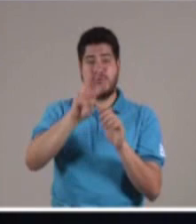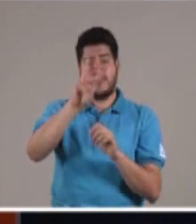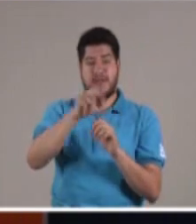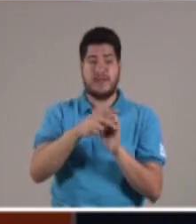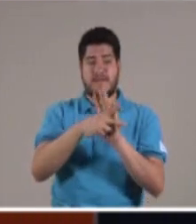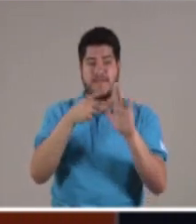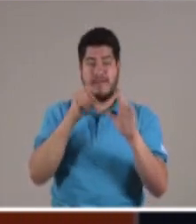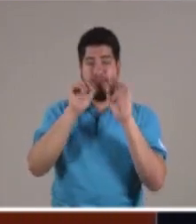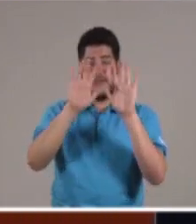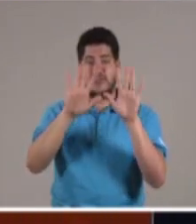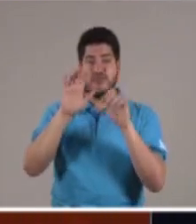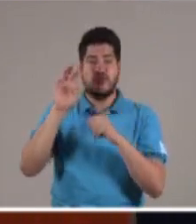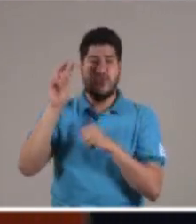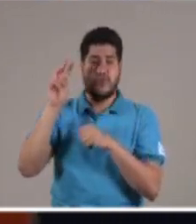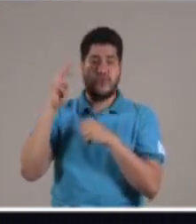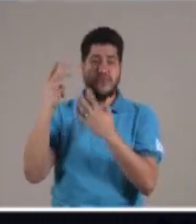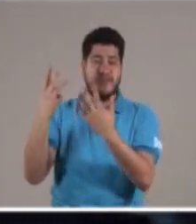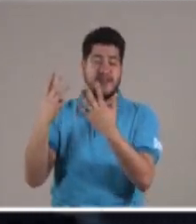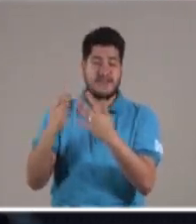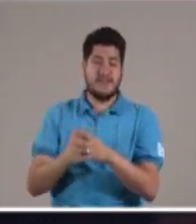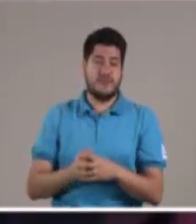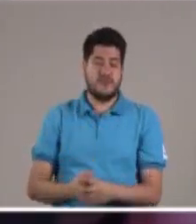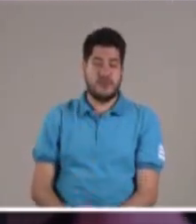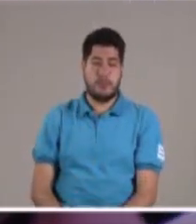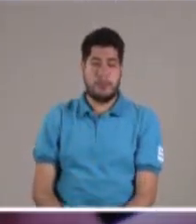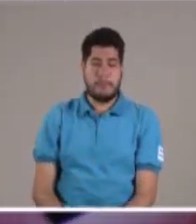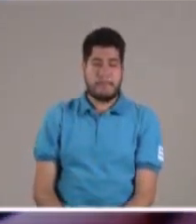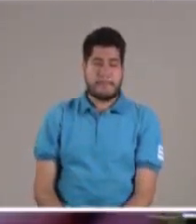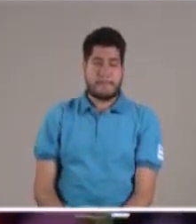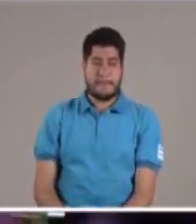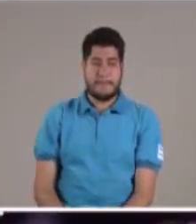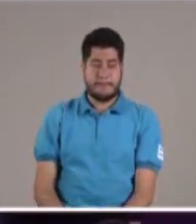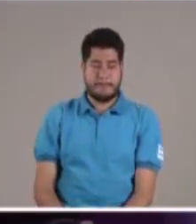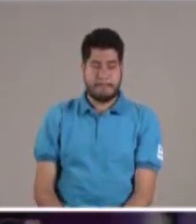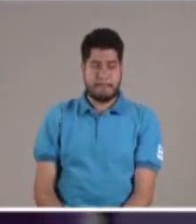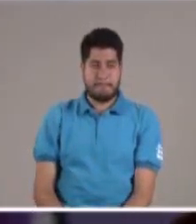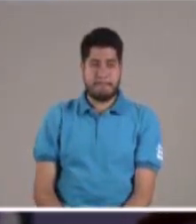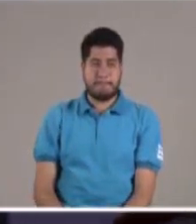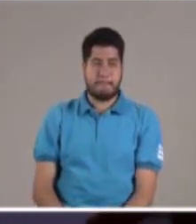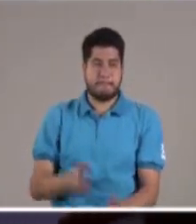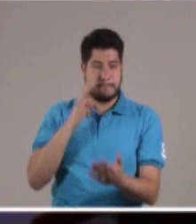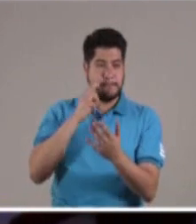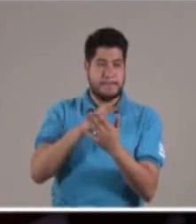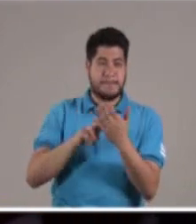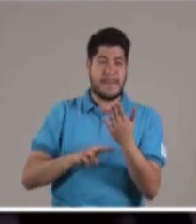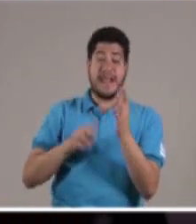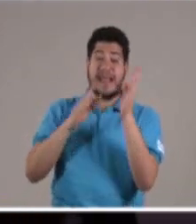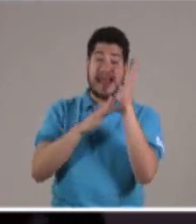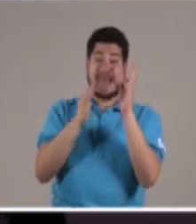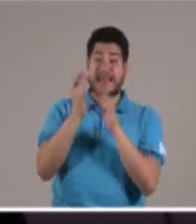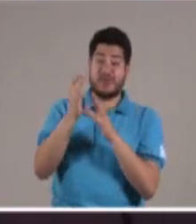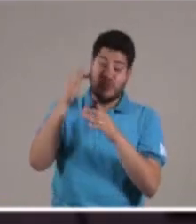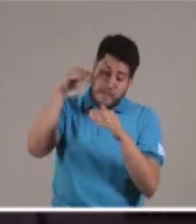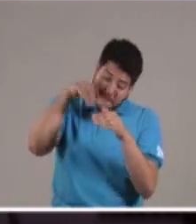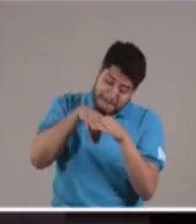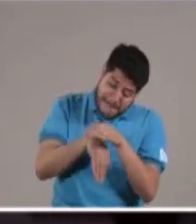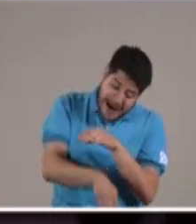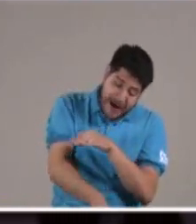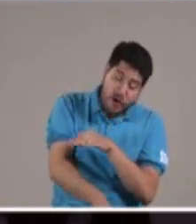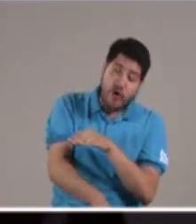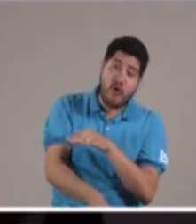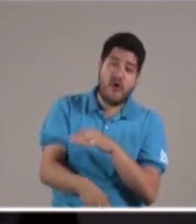todos esos dos versículos que los contienen dice que Jesús bajó al infierno